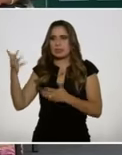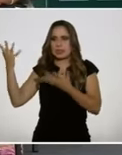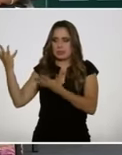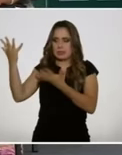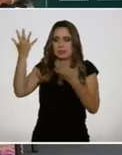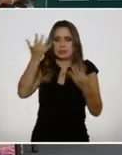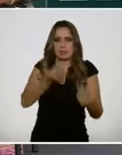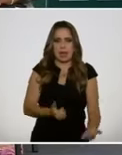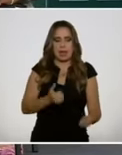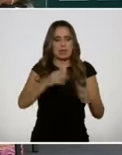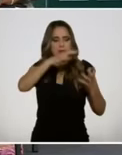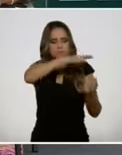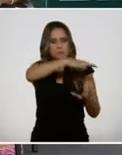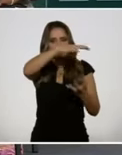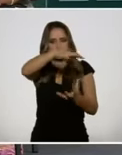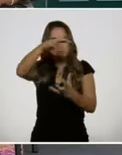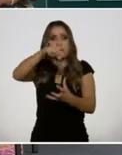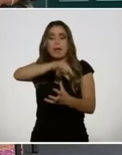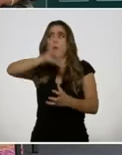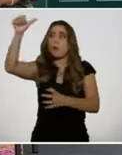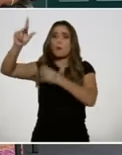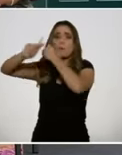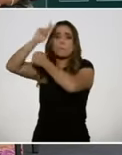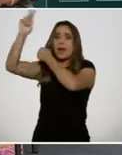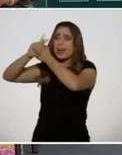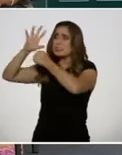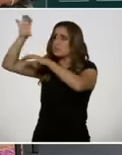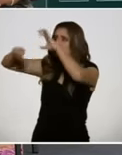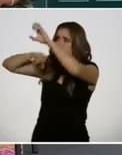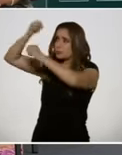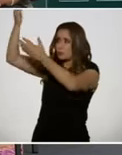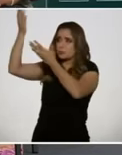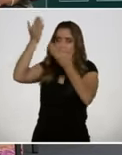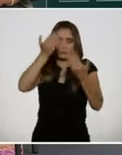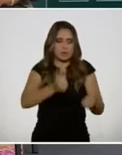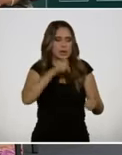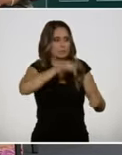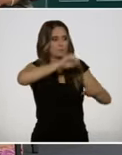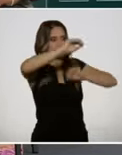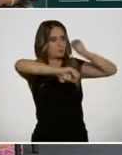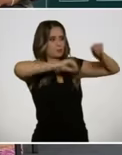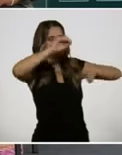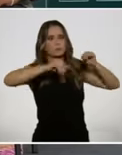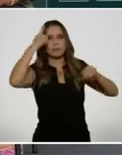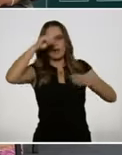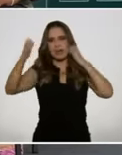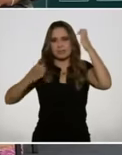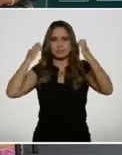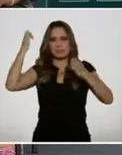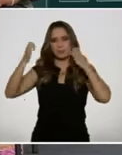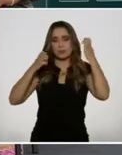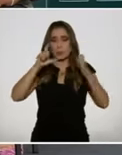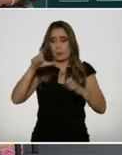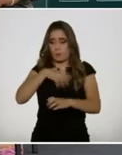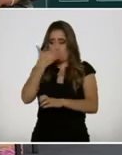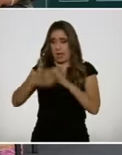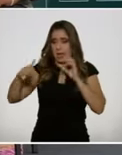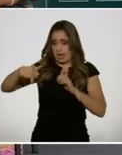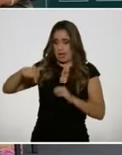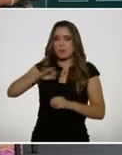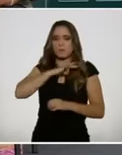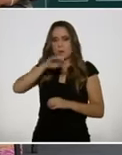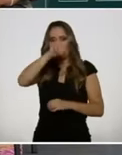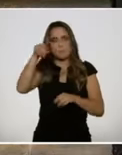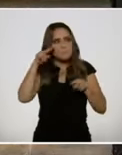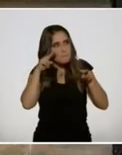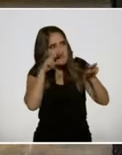traer precisamente esas obras que estaban en el extranjero, que ahorita están aquí y que pueden pasar ahorita después de este acto, pueden pasar precisamente a